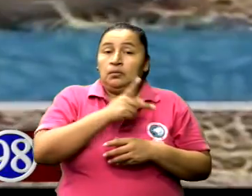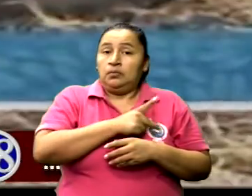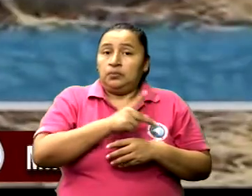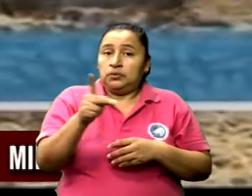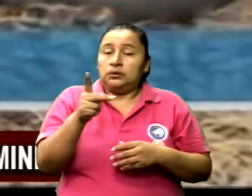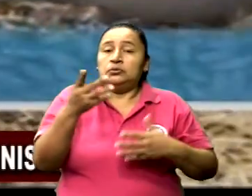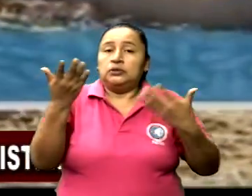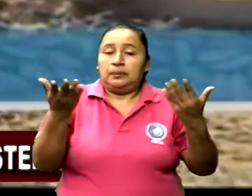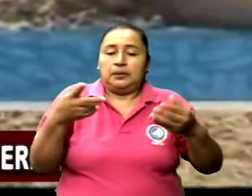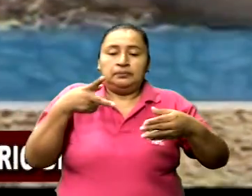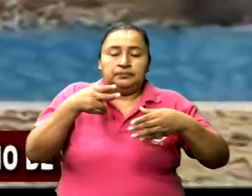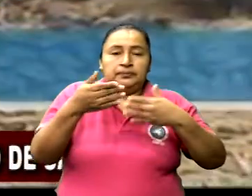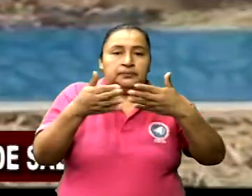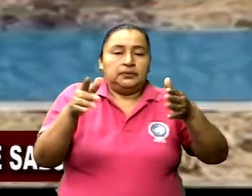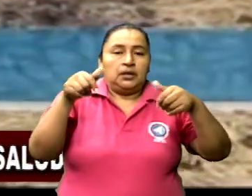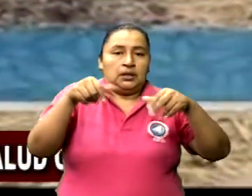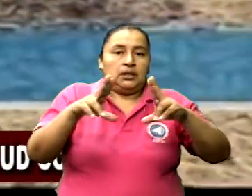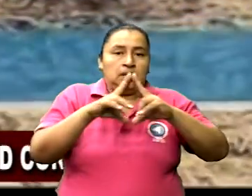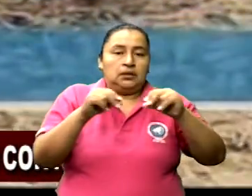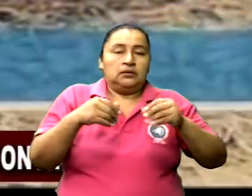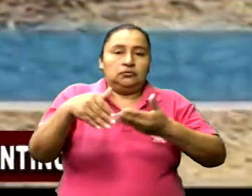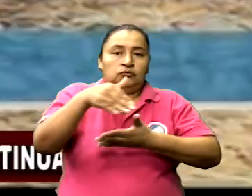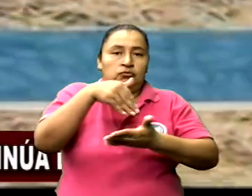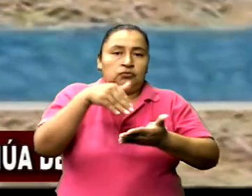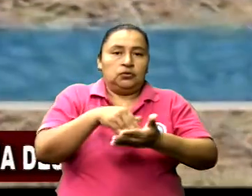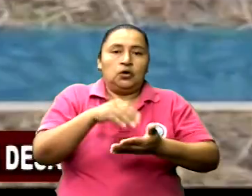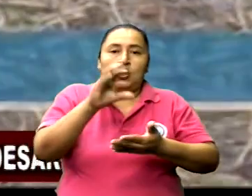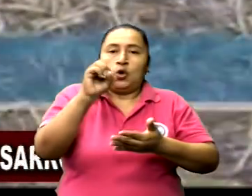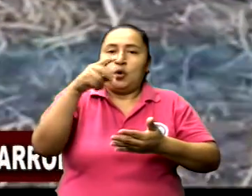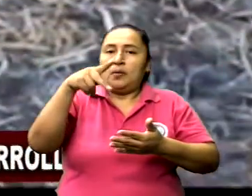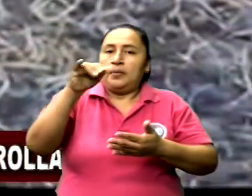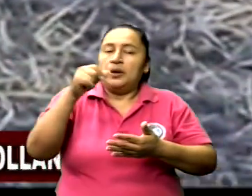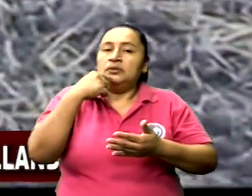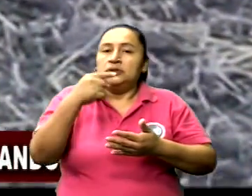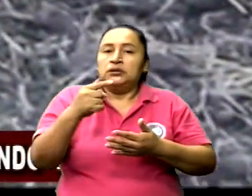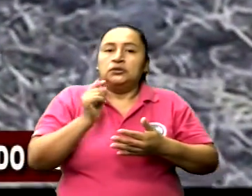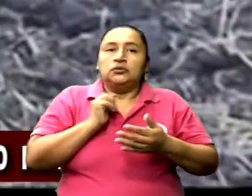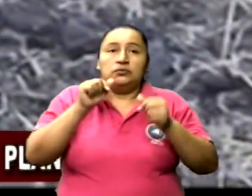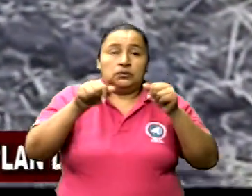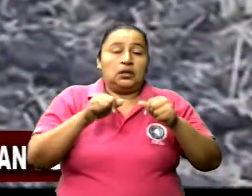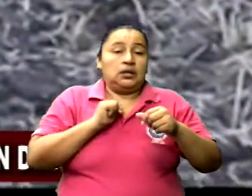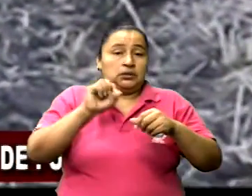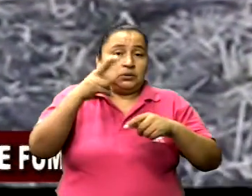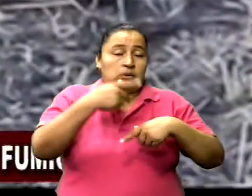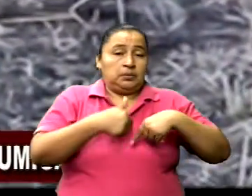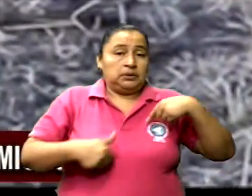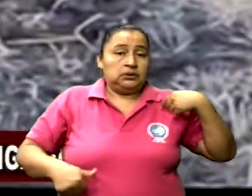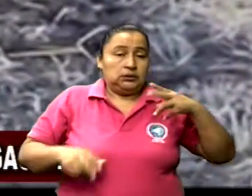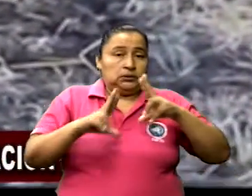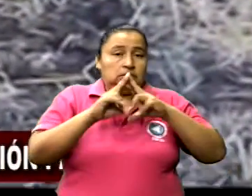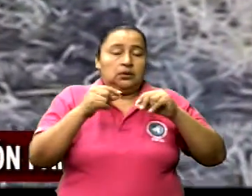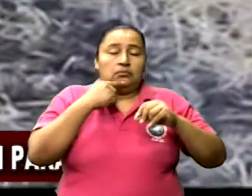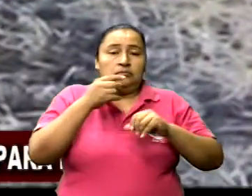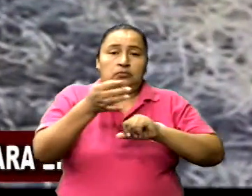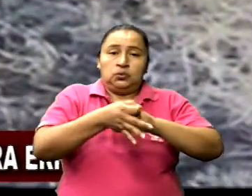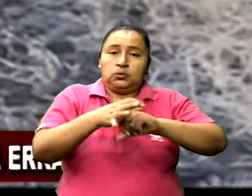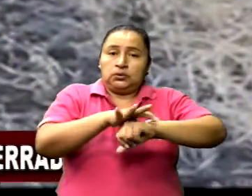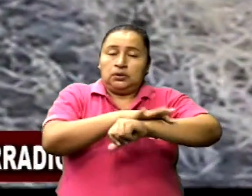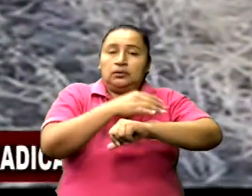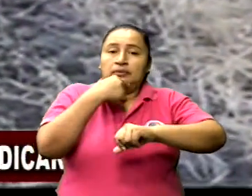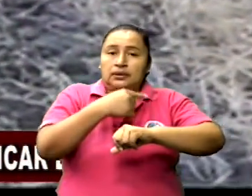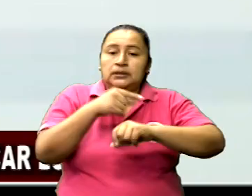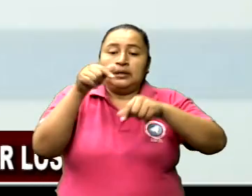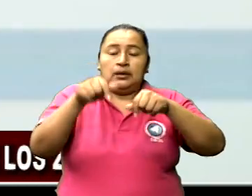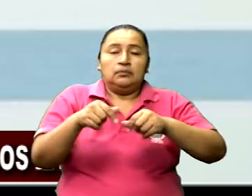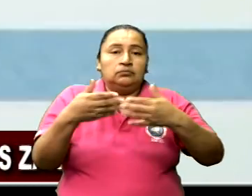Próximamente se inaugurará en nuestro país el Centro Copia, indicó la vicepresidenta de la República, Rosario Murillo. Detalló